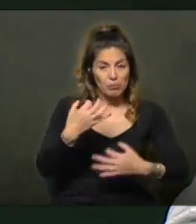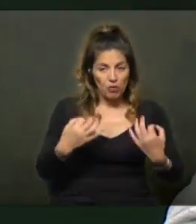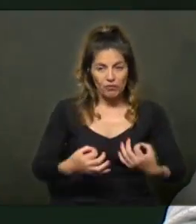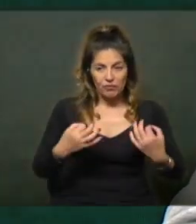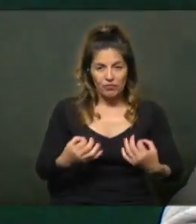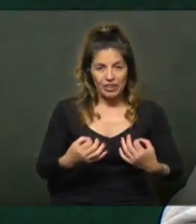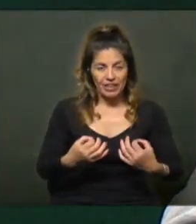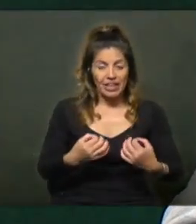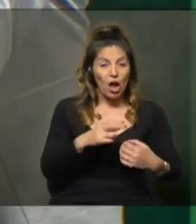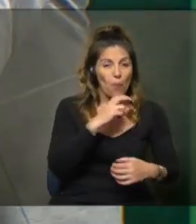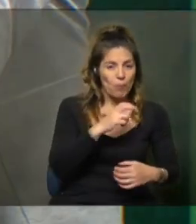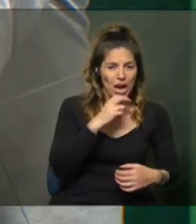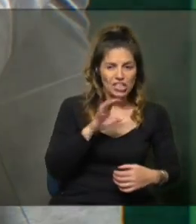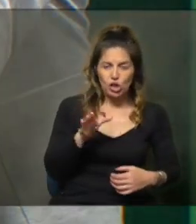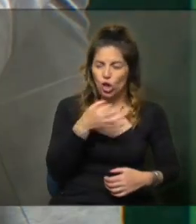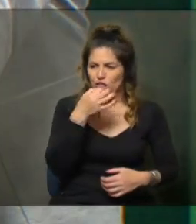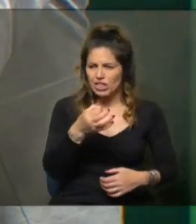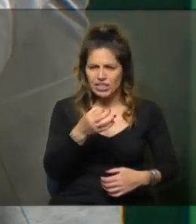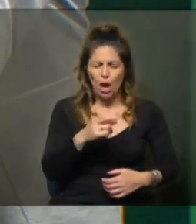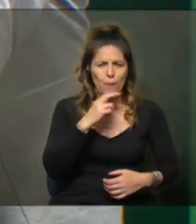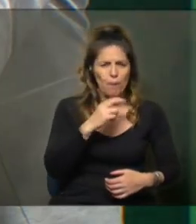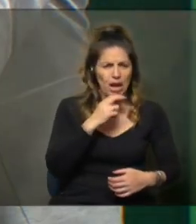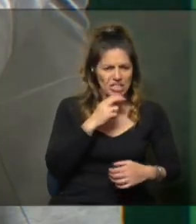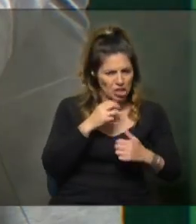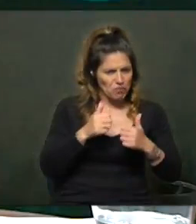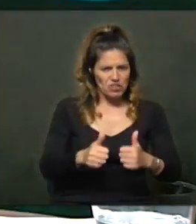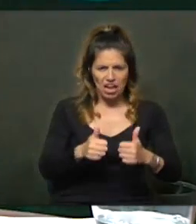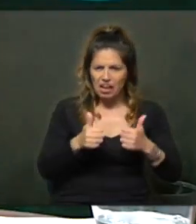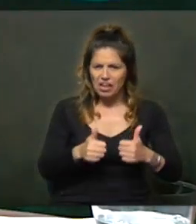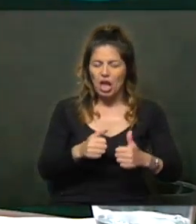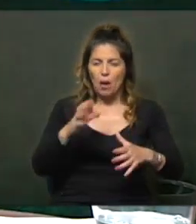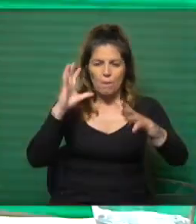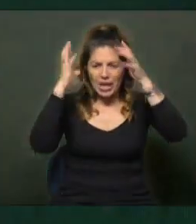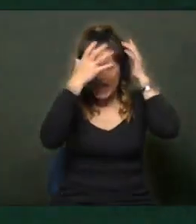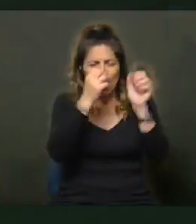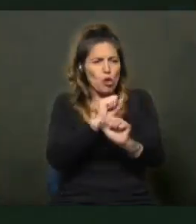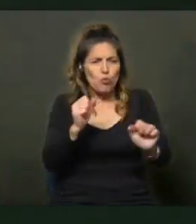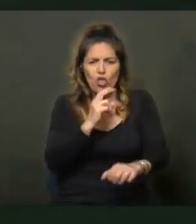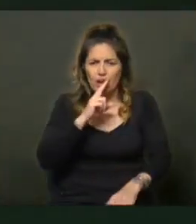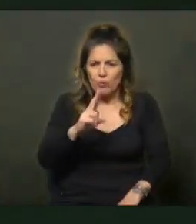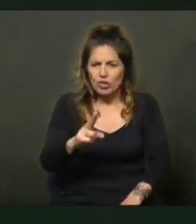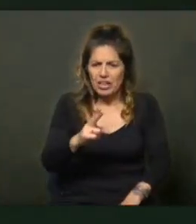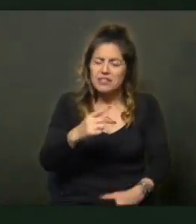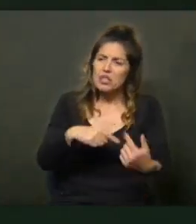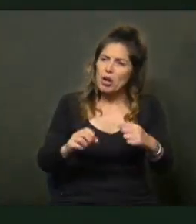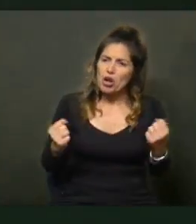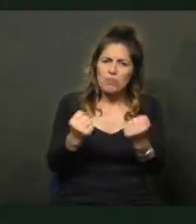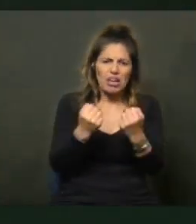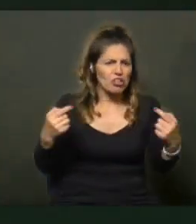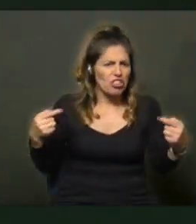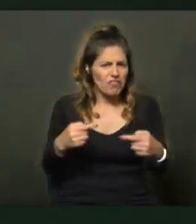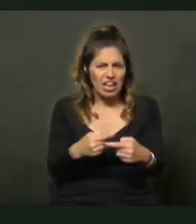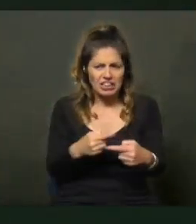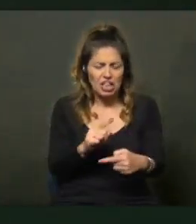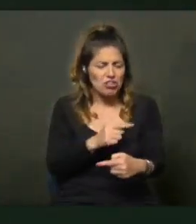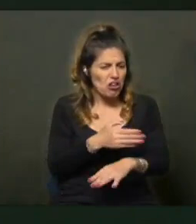lado de masa todo el mundo decía masa lo arrinconó lo puso con cuerda mi ley no pudo responder sin embargo el impacto del debate no